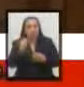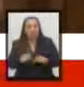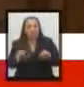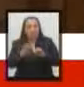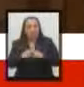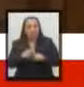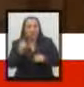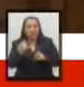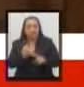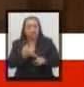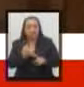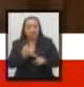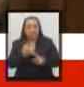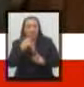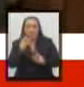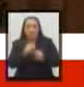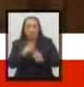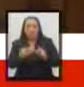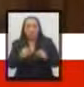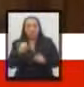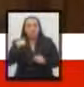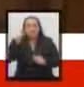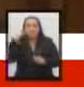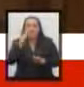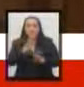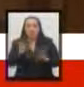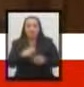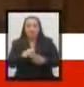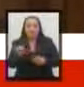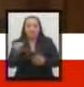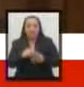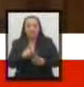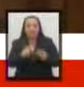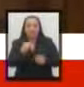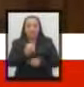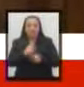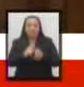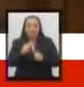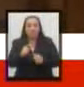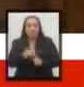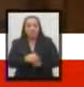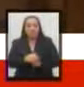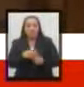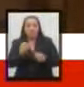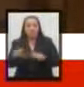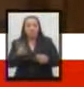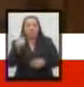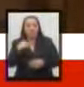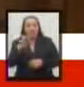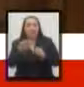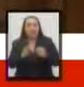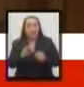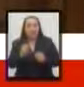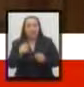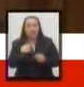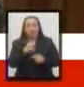interesantes. La primera es mirar lo de presupuesto. A mí no se me ha ocurrido, creo que voy a poner a la gente a trabajar en eso. Es decir, ¿cómo hacemos para calcular? Yo tampoco